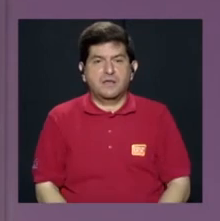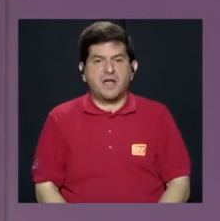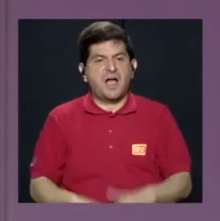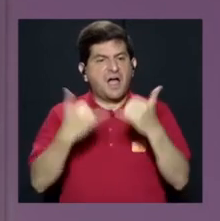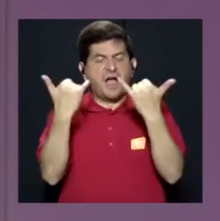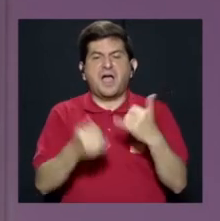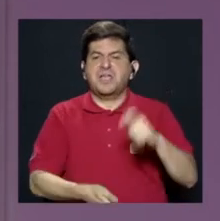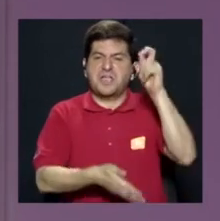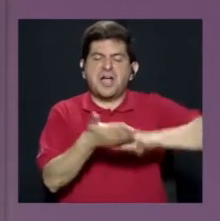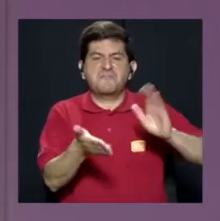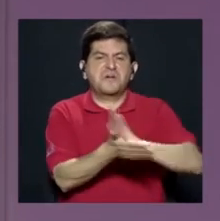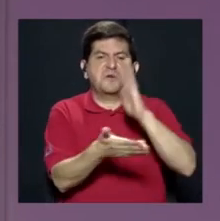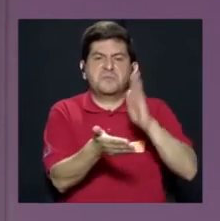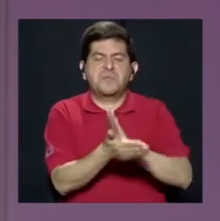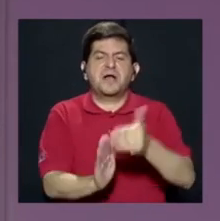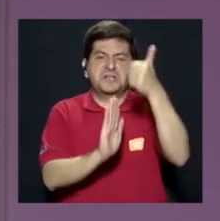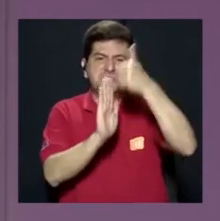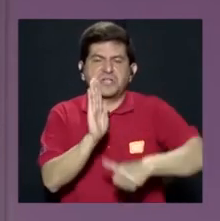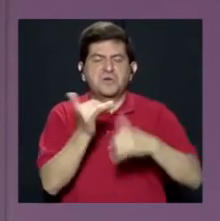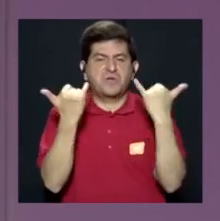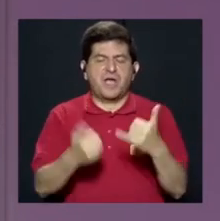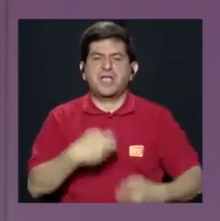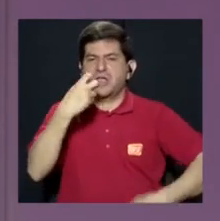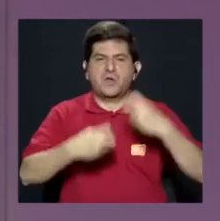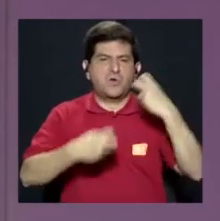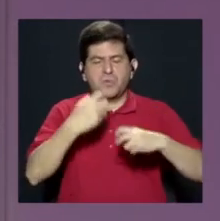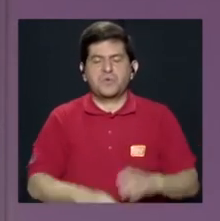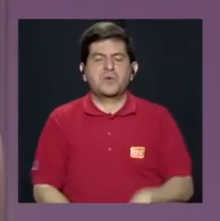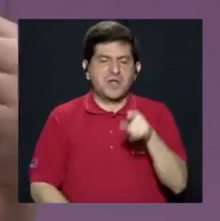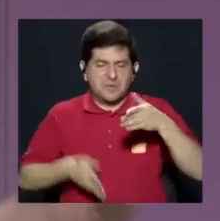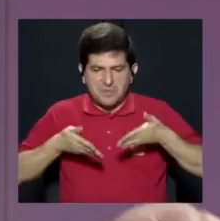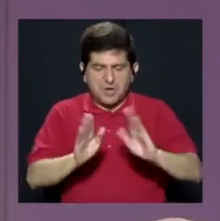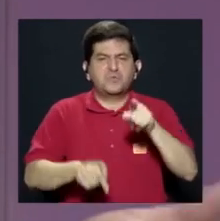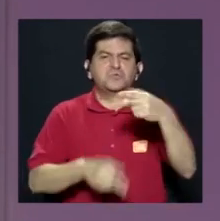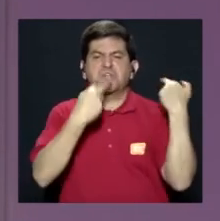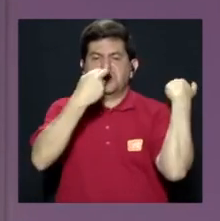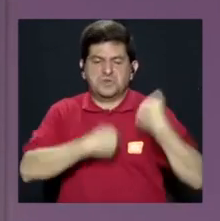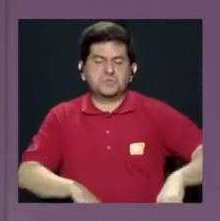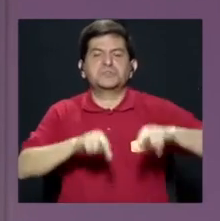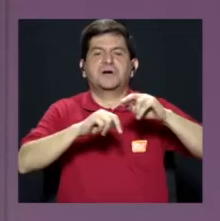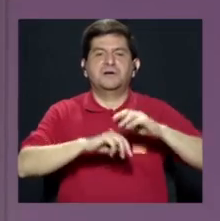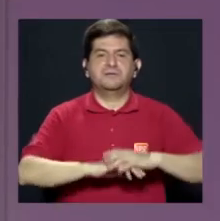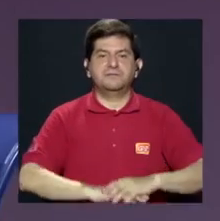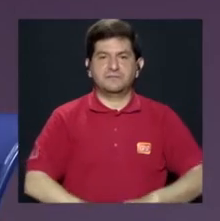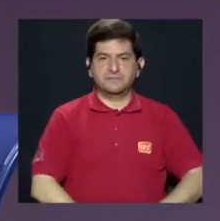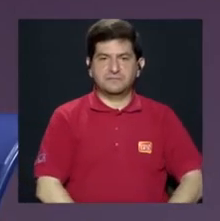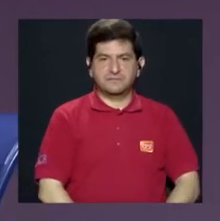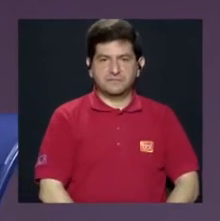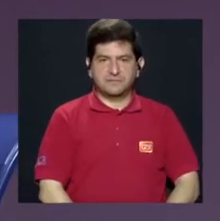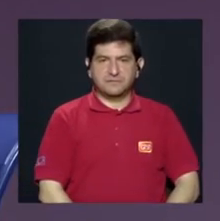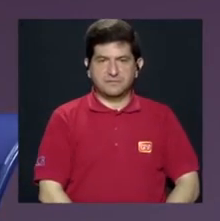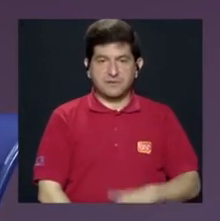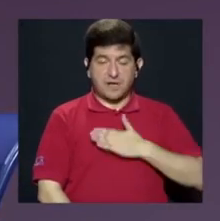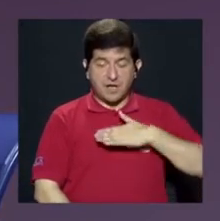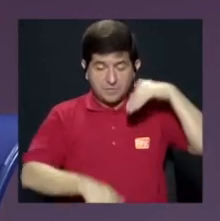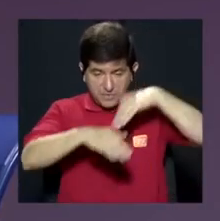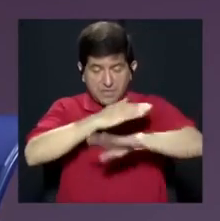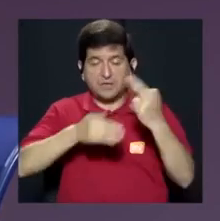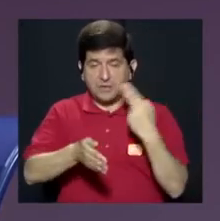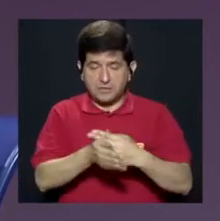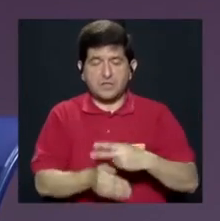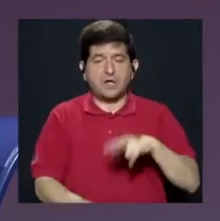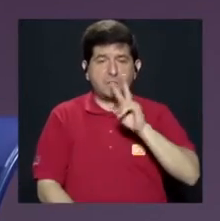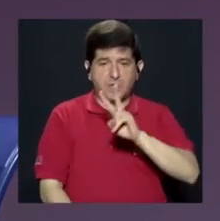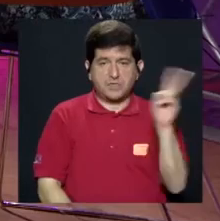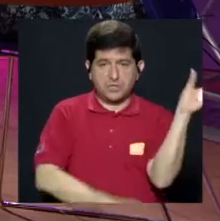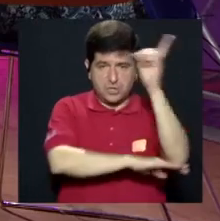una vez le voy a firmar ese papel para que se opere y deje estar trayendo huilas al mundo porque usted es una irresponsable. A mí me internaron, yo duré 22